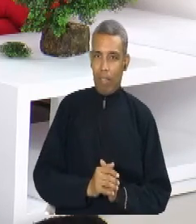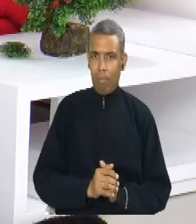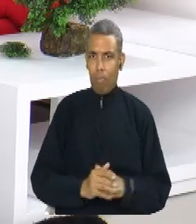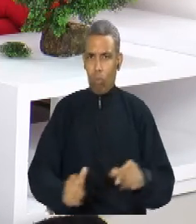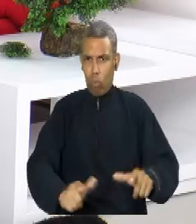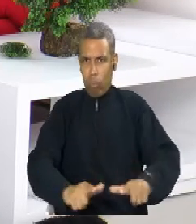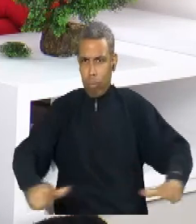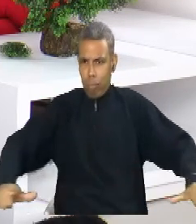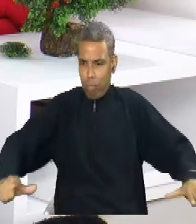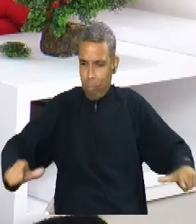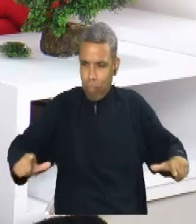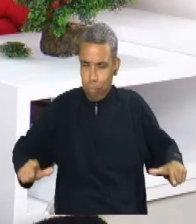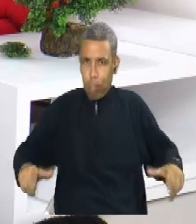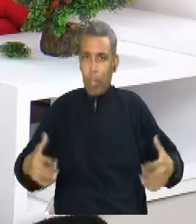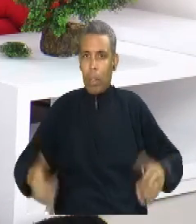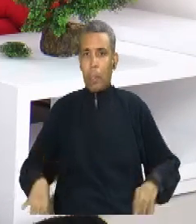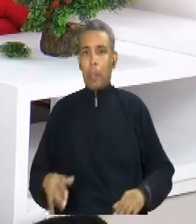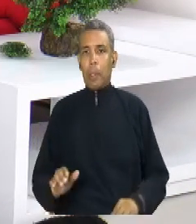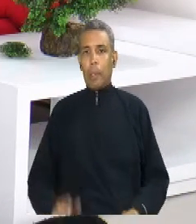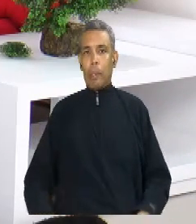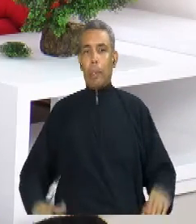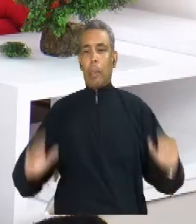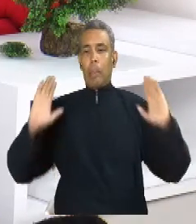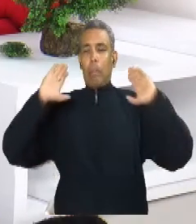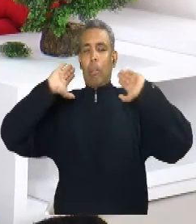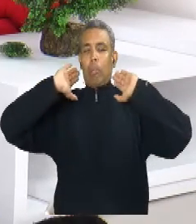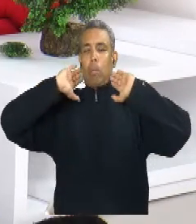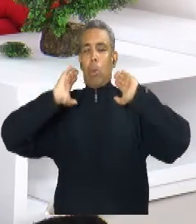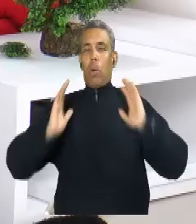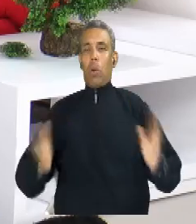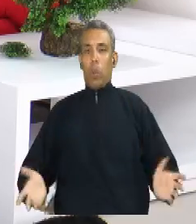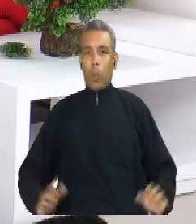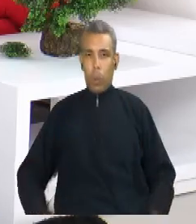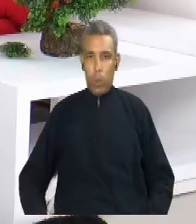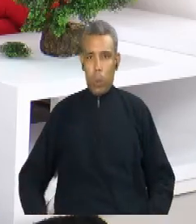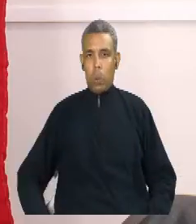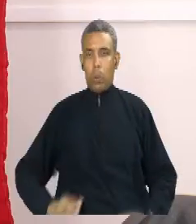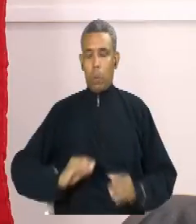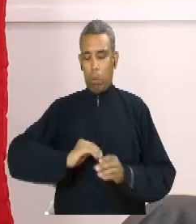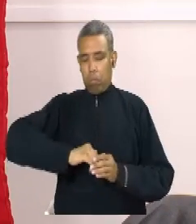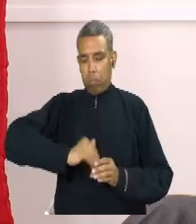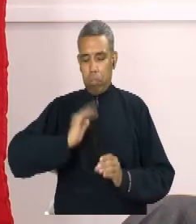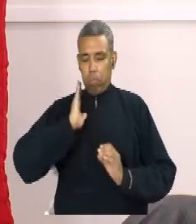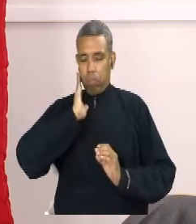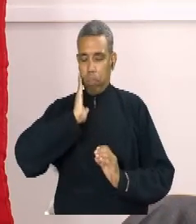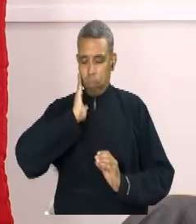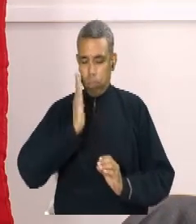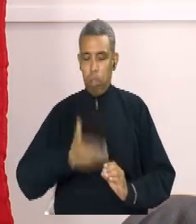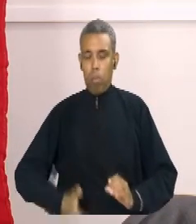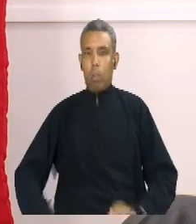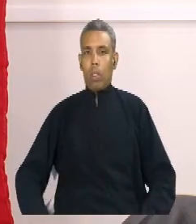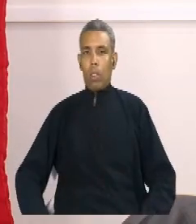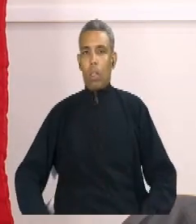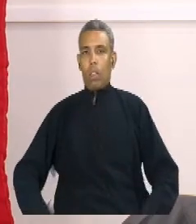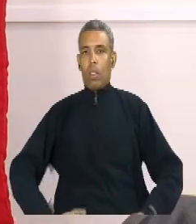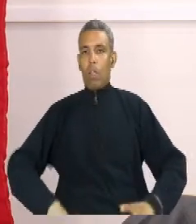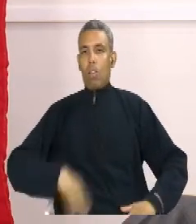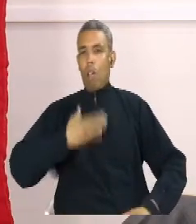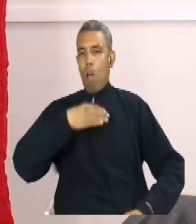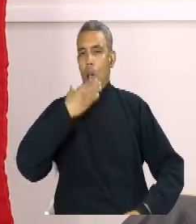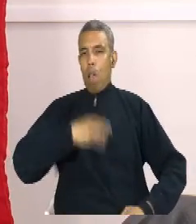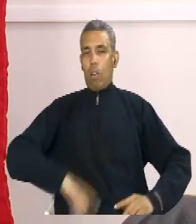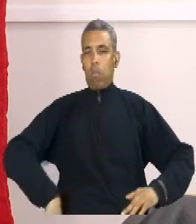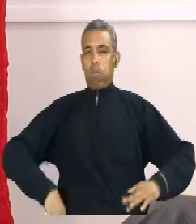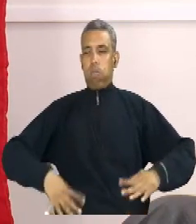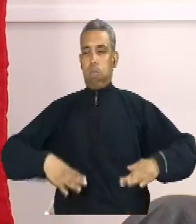buen posicionamiento en barranca la verdad que si además me estoy haciendo tratamiento para la piel para el rostro y los resultados pues se notan